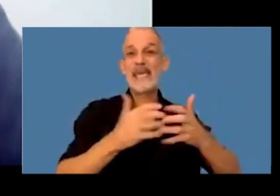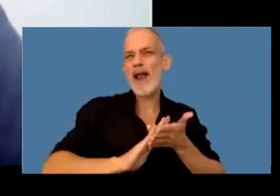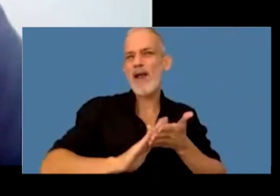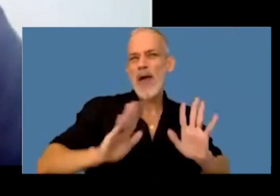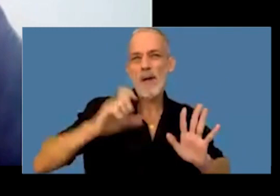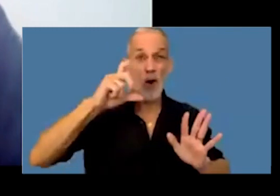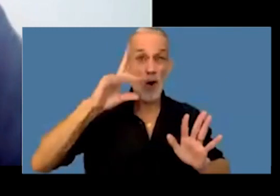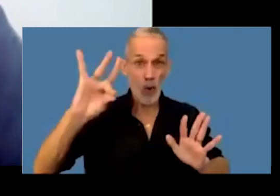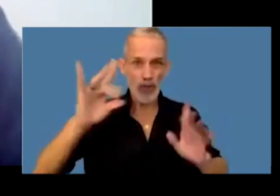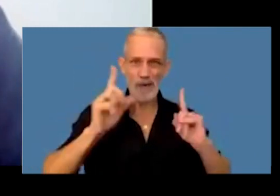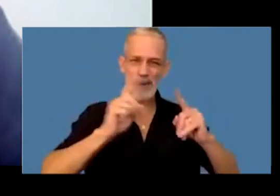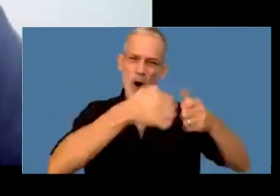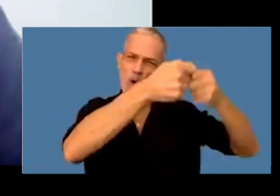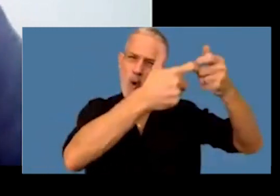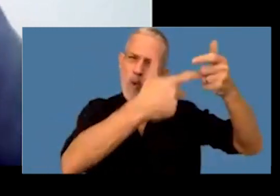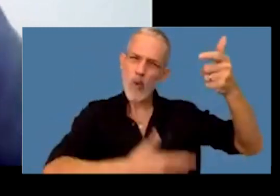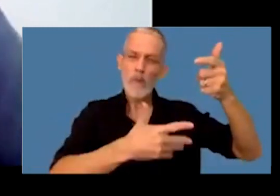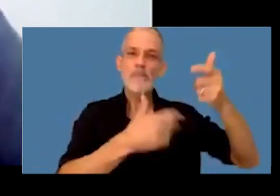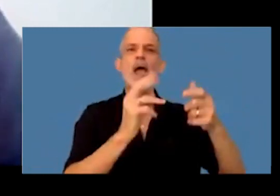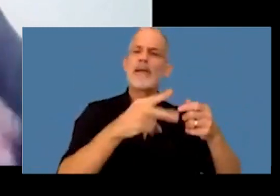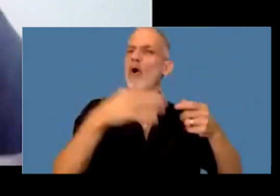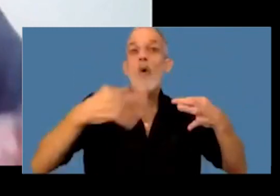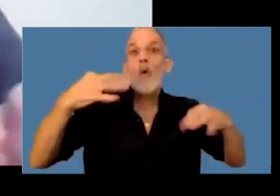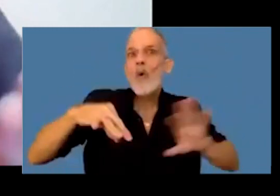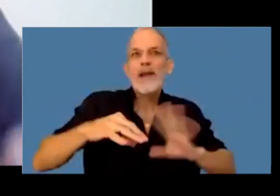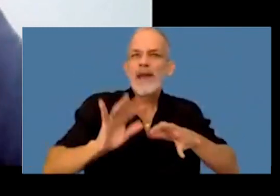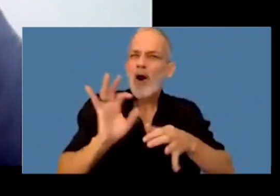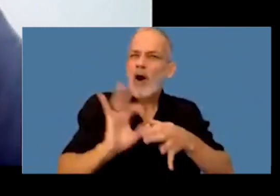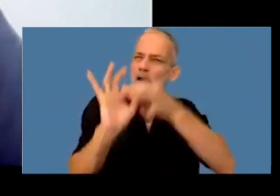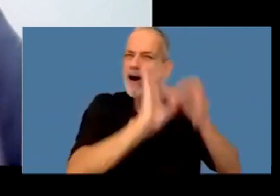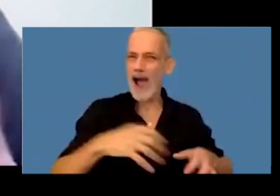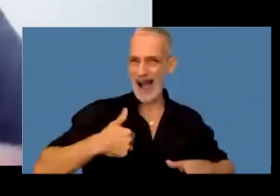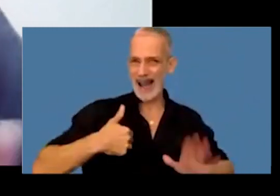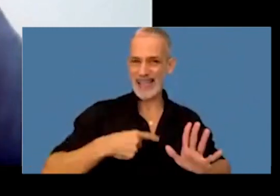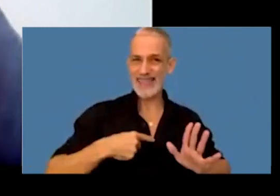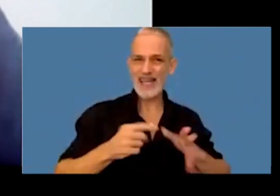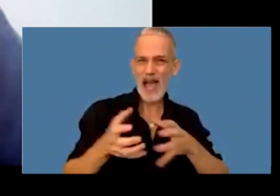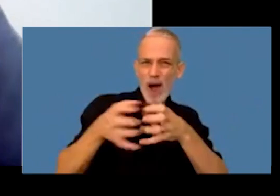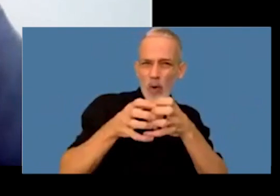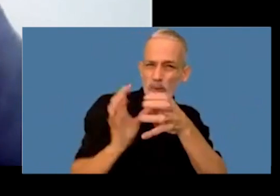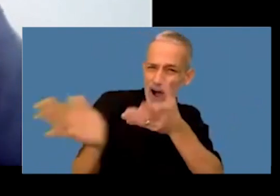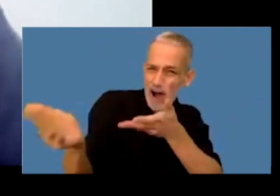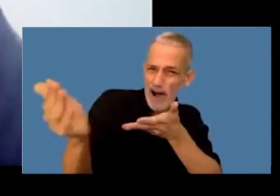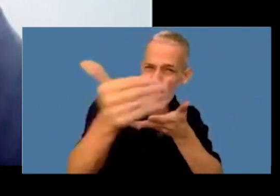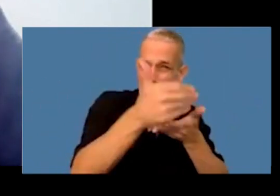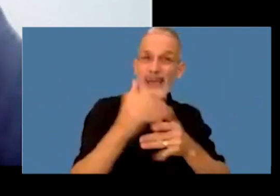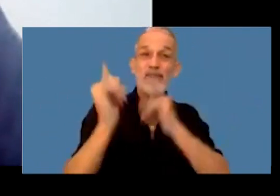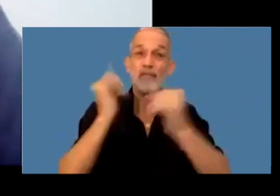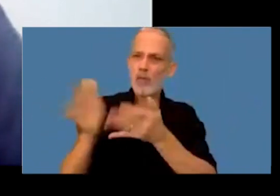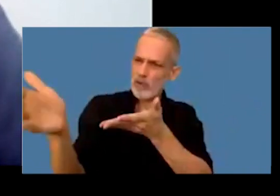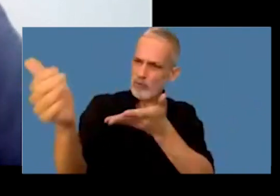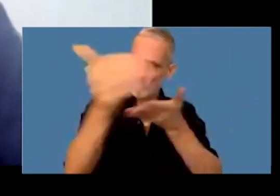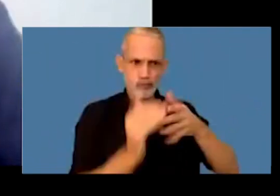que mencionábamos, ¿sí? Que es único y que está en todo el país, que cada una de las juntas evaluadoras recolecta esa información y va a un mismo